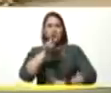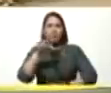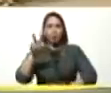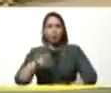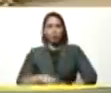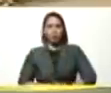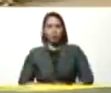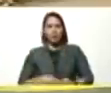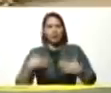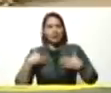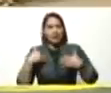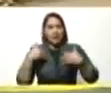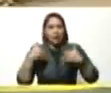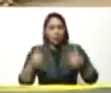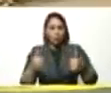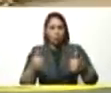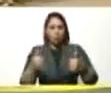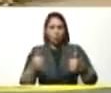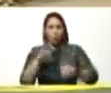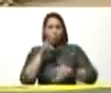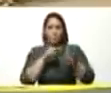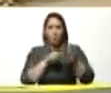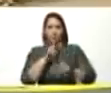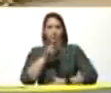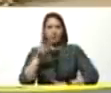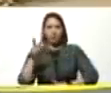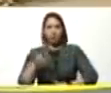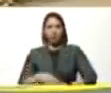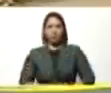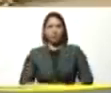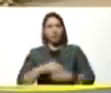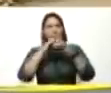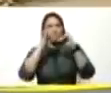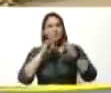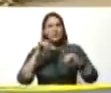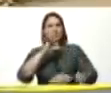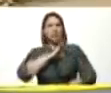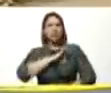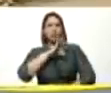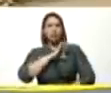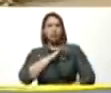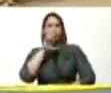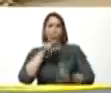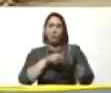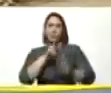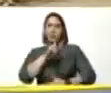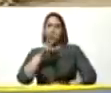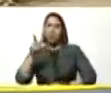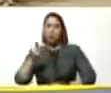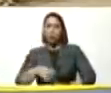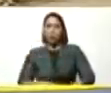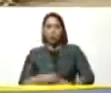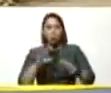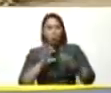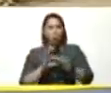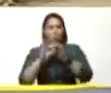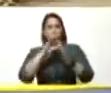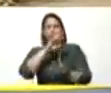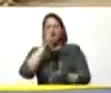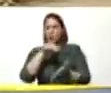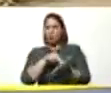2022 salud, 2022 felicidad social, 2022 unión